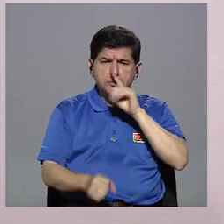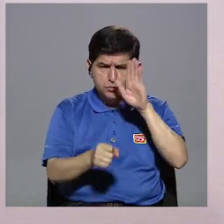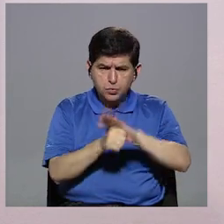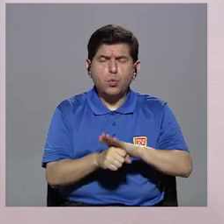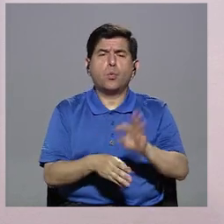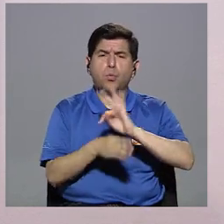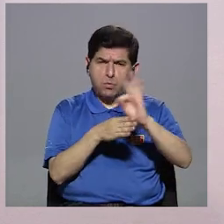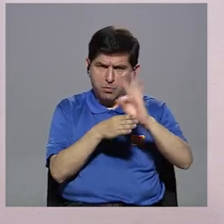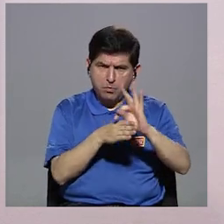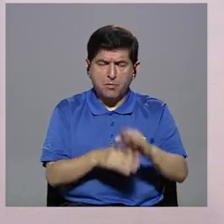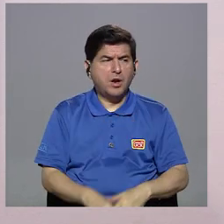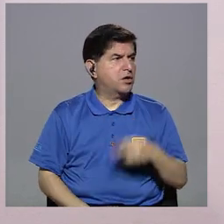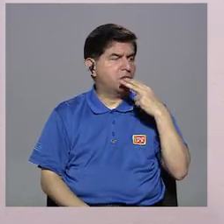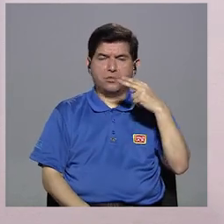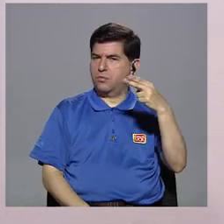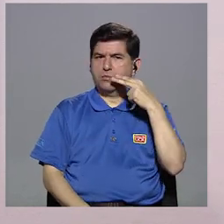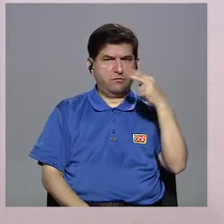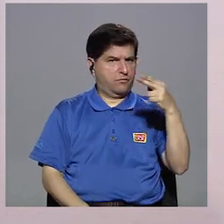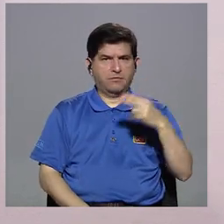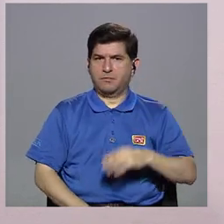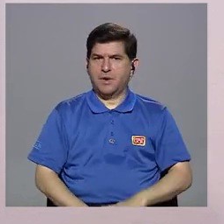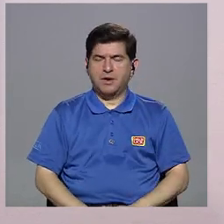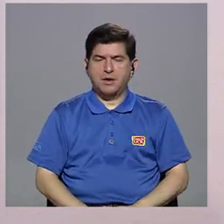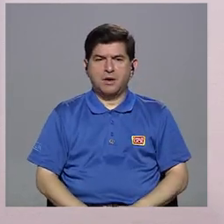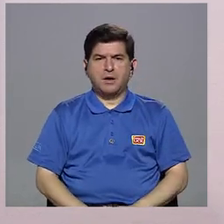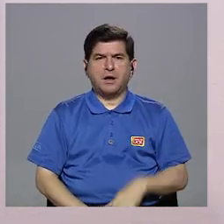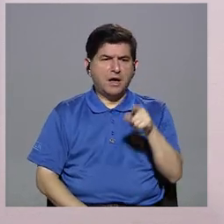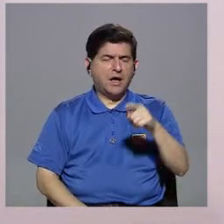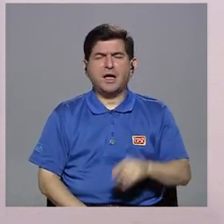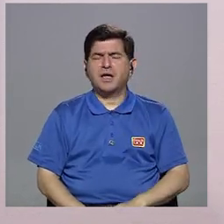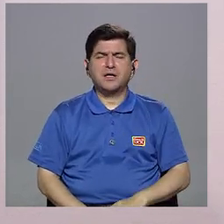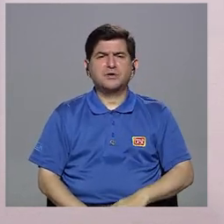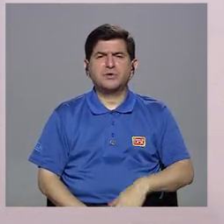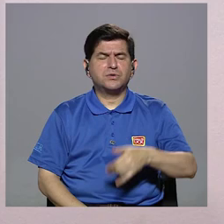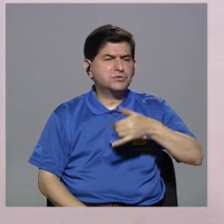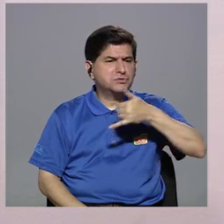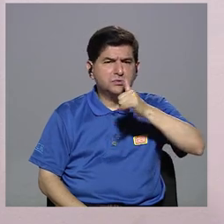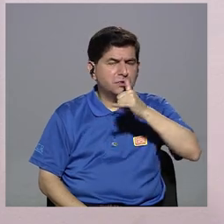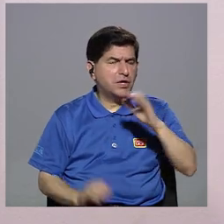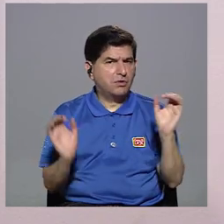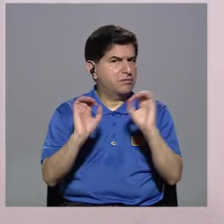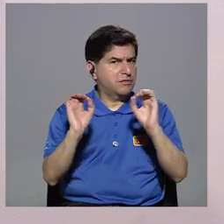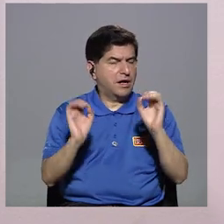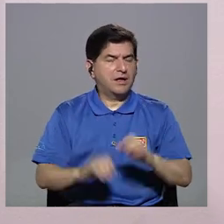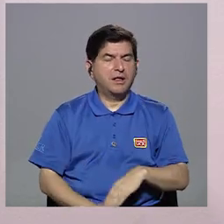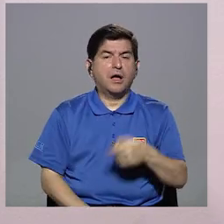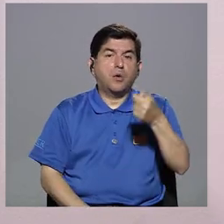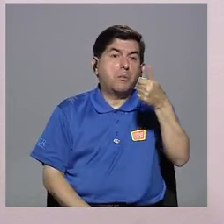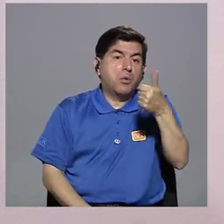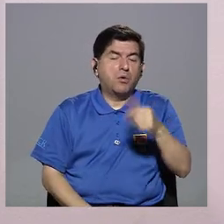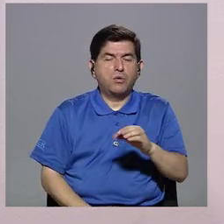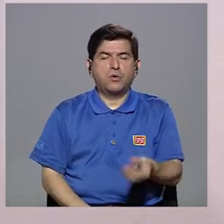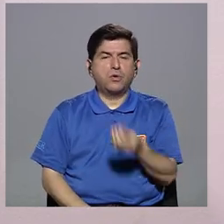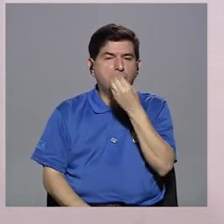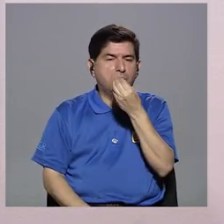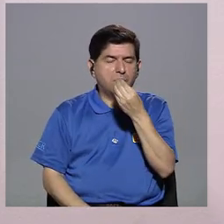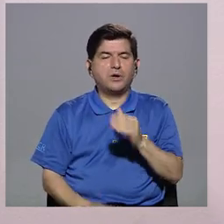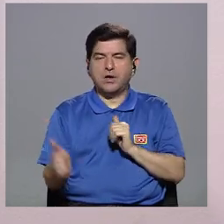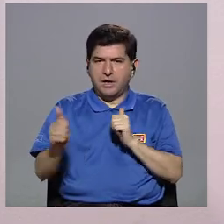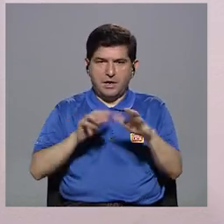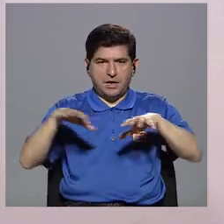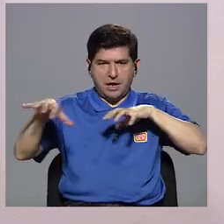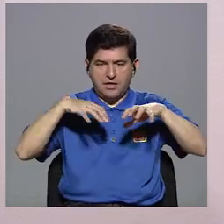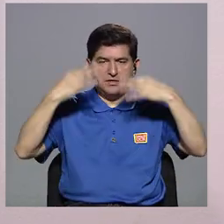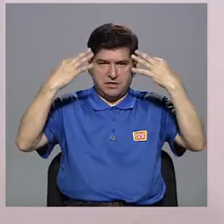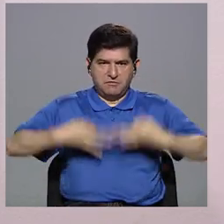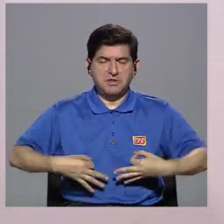compren el tratamiento que dejan de fumar que bebe un poquito licor o no beben y que siguen la dieta y el ejercicio